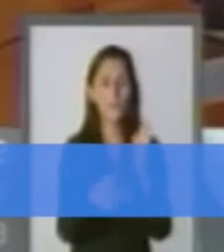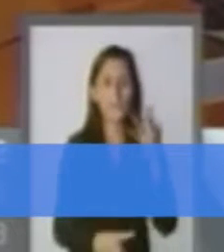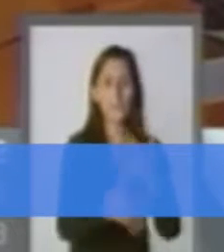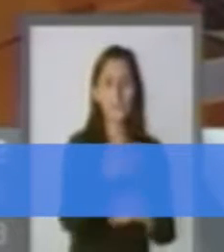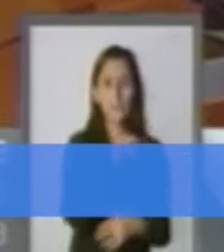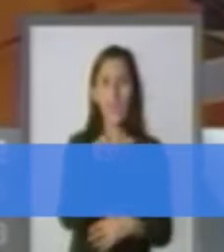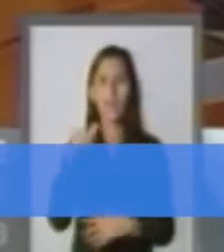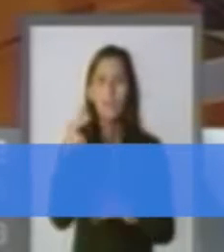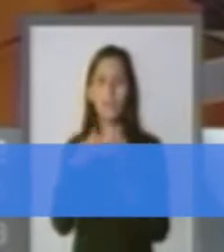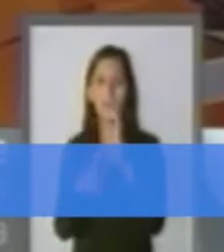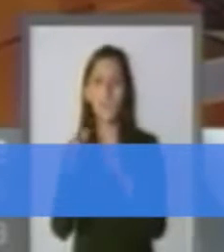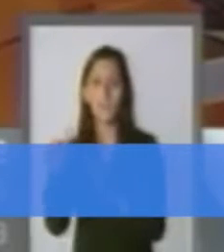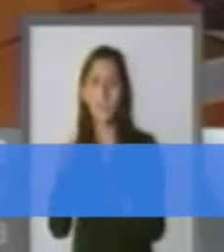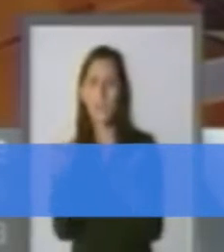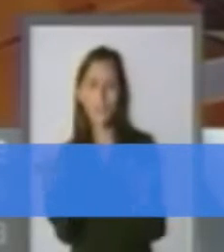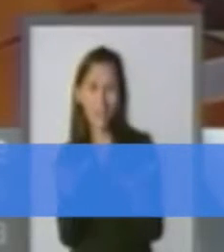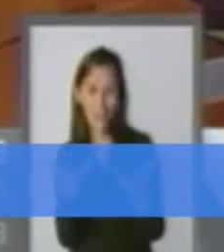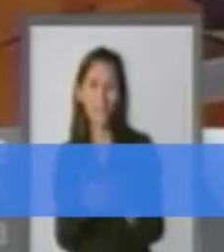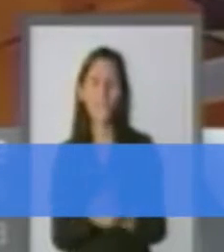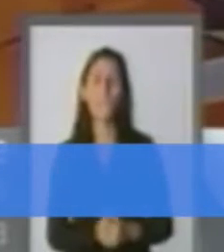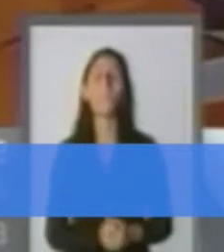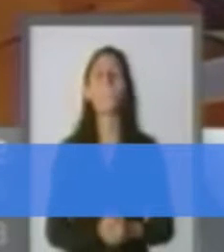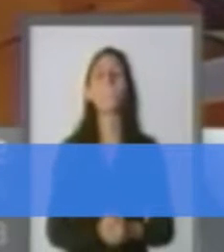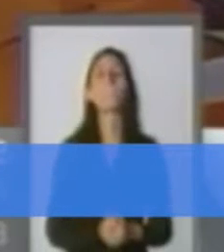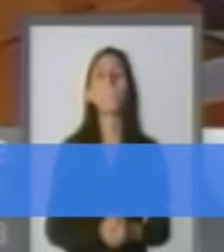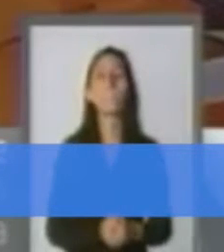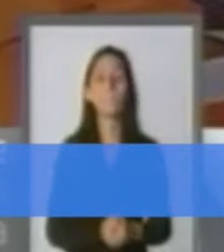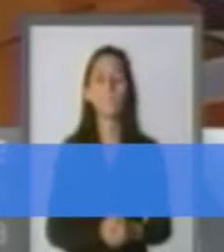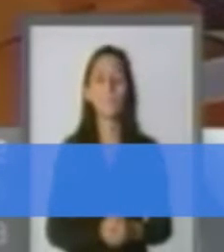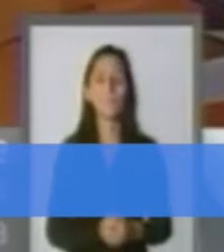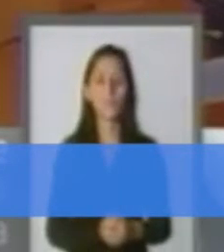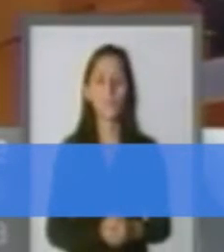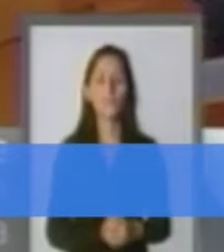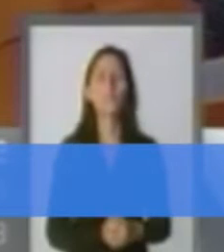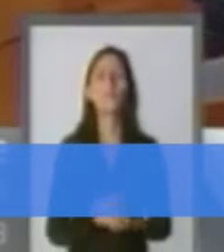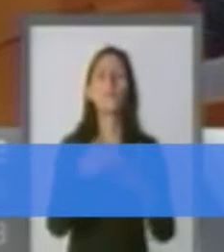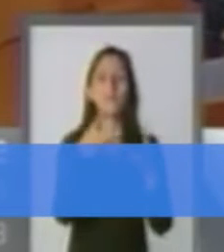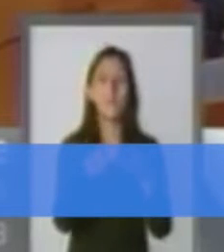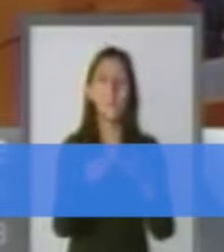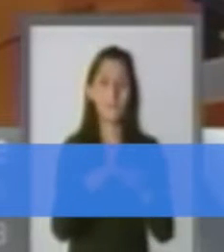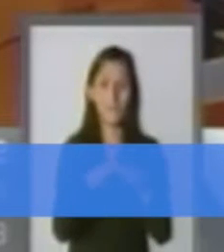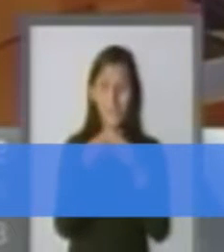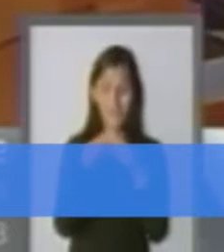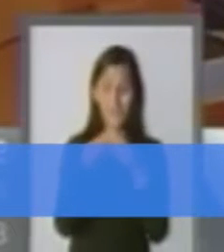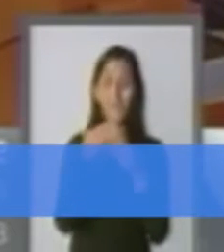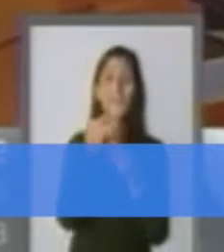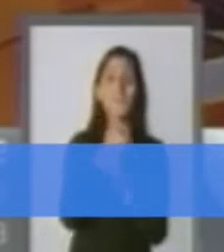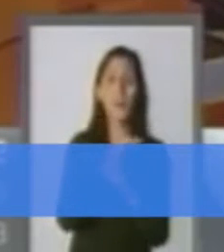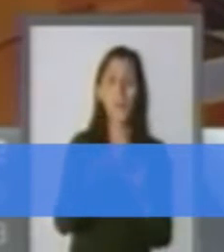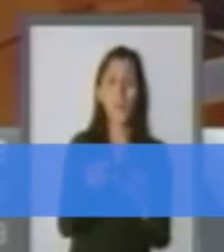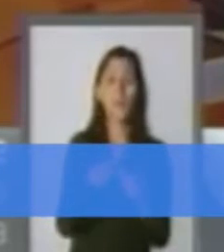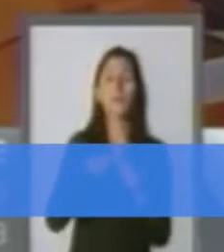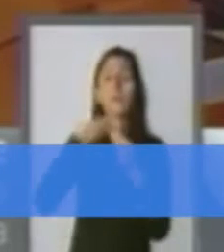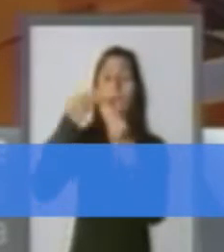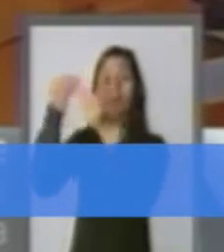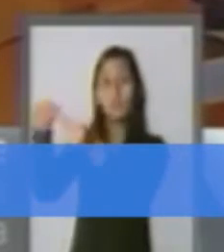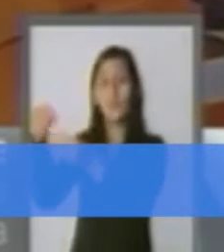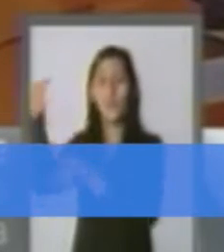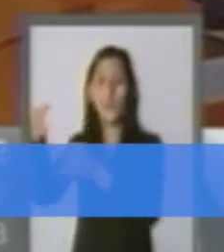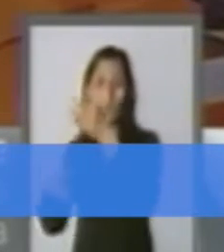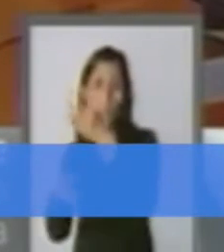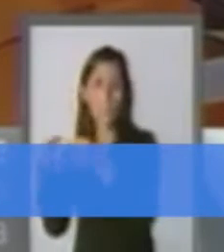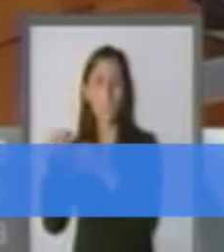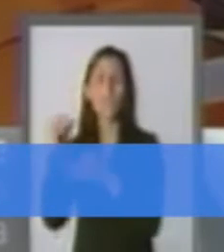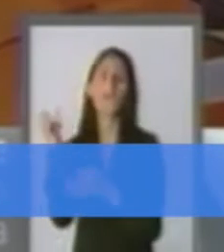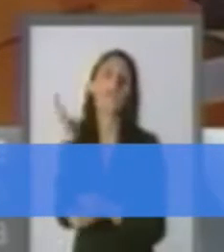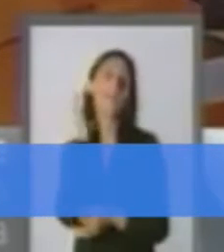digo ratas, ofendo a las ratas de cuatro patas. De ese tamaño andamos en este país. Es una lástima, Vinicio. Bueno, en